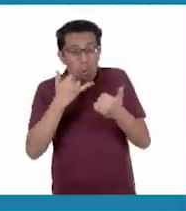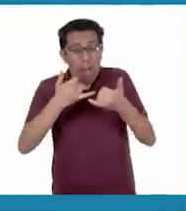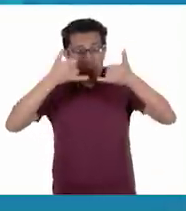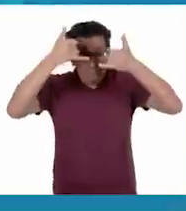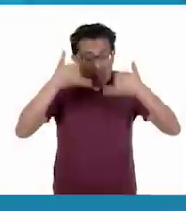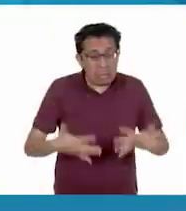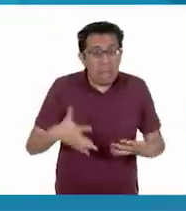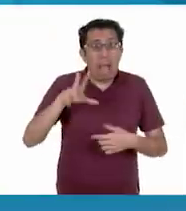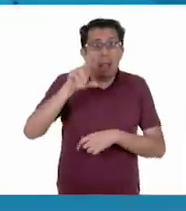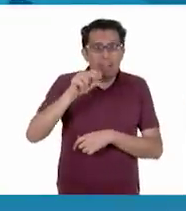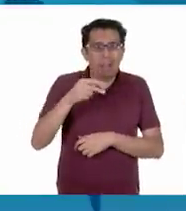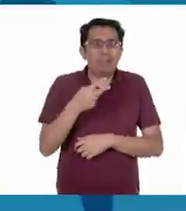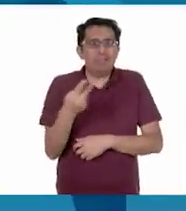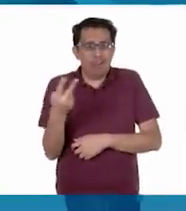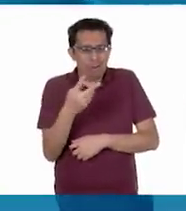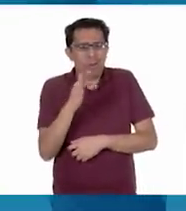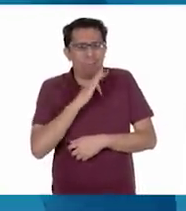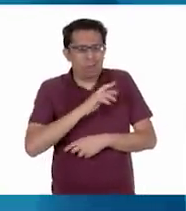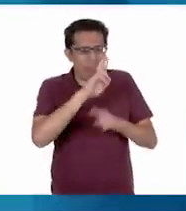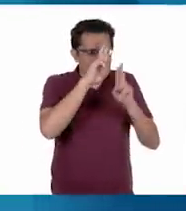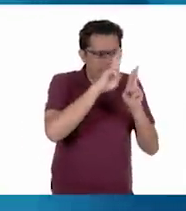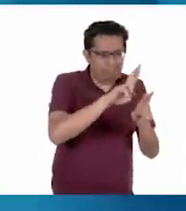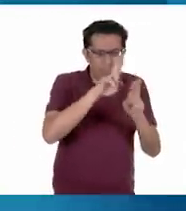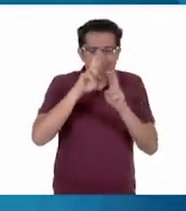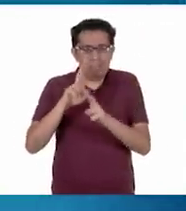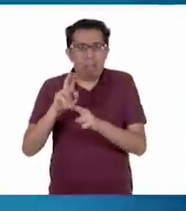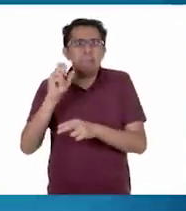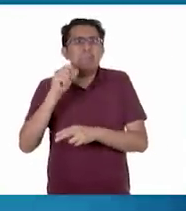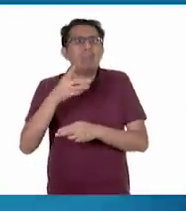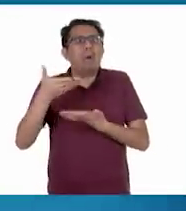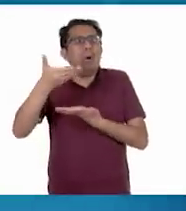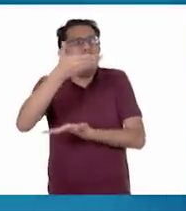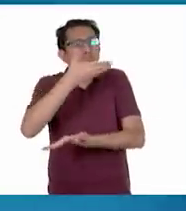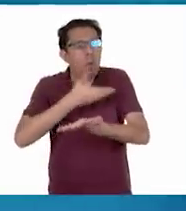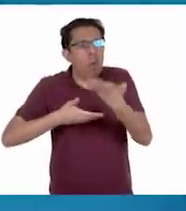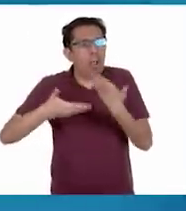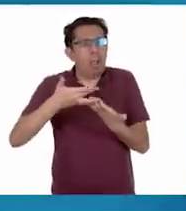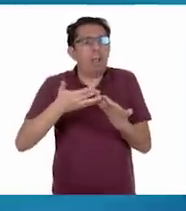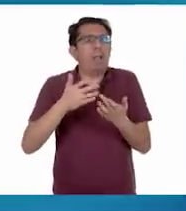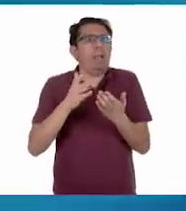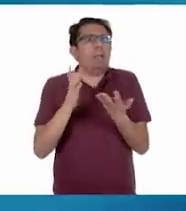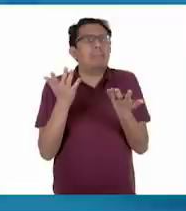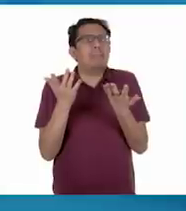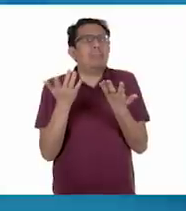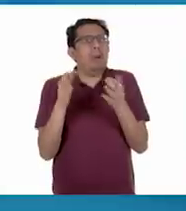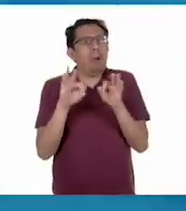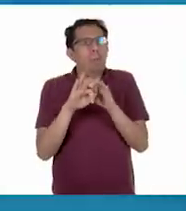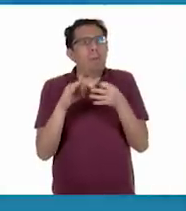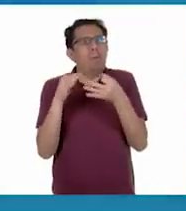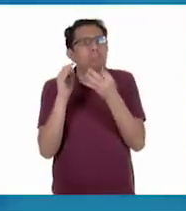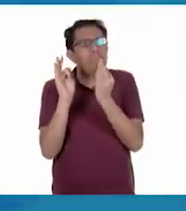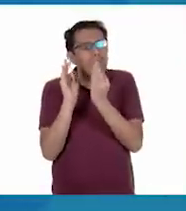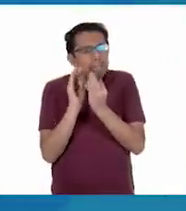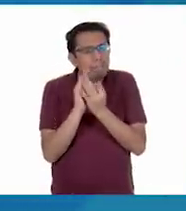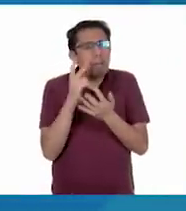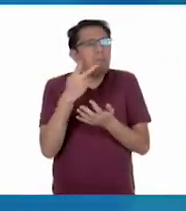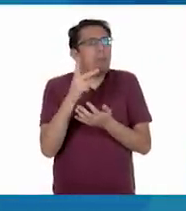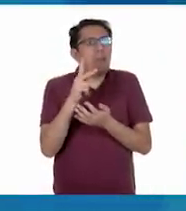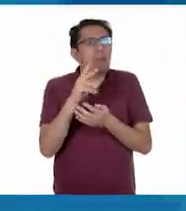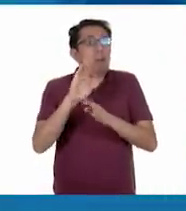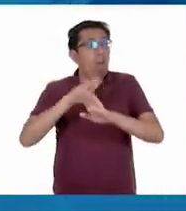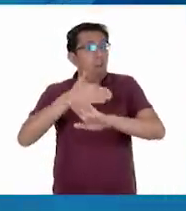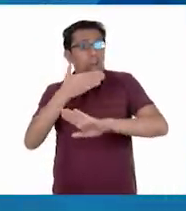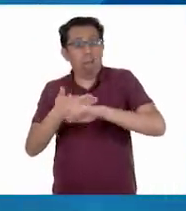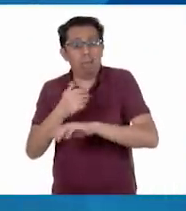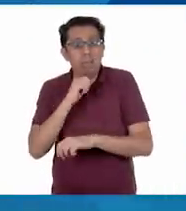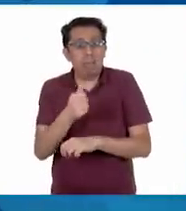uno como otro puedan tener su espacio y la convivencia sea lo más cercana posible, pero sin agresión. ¿Cuáles